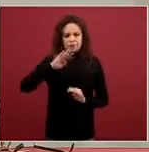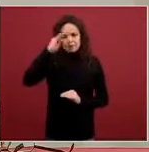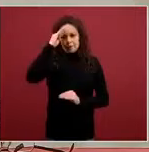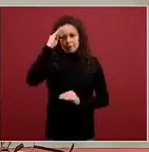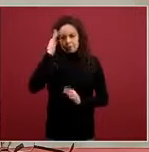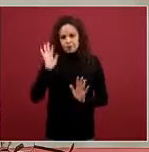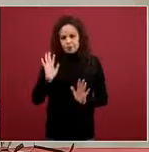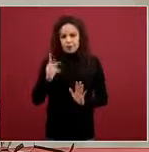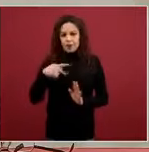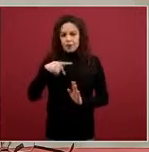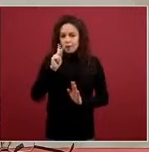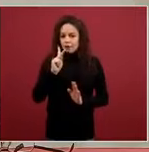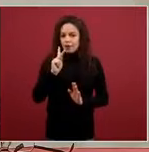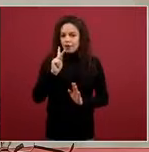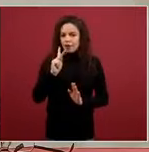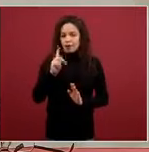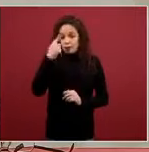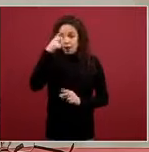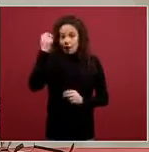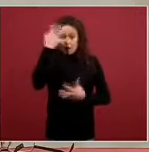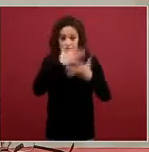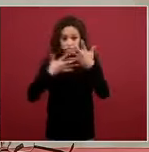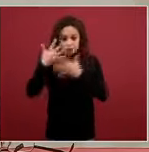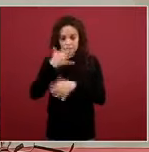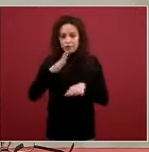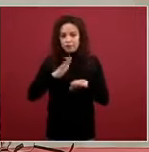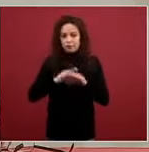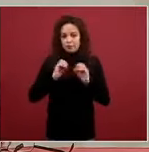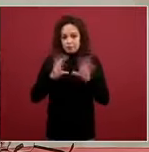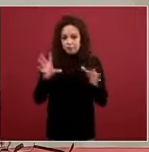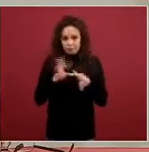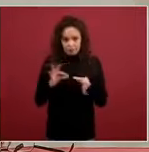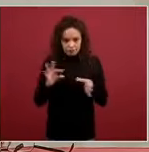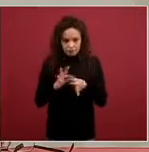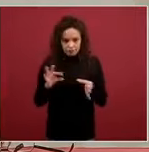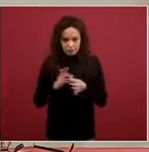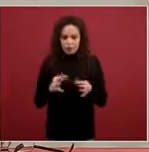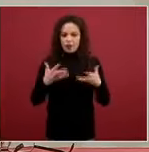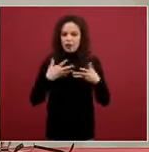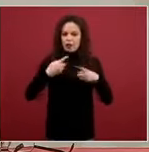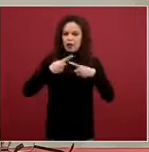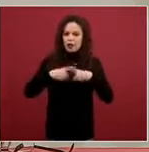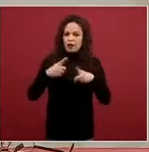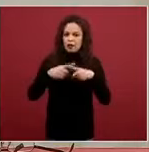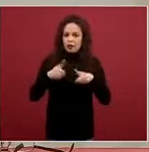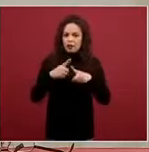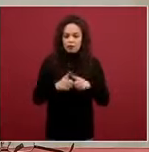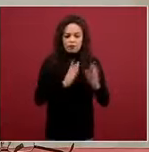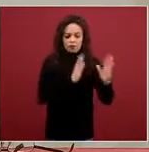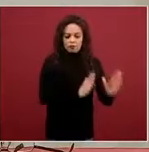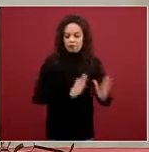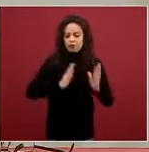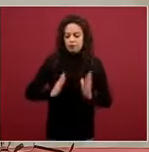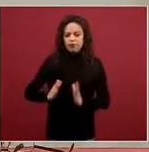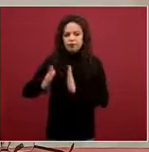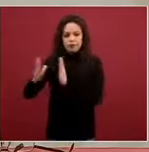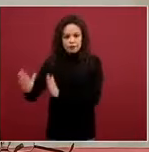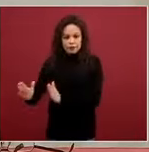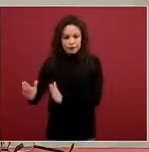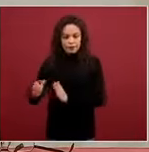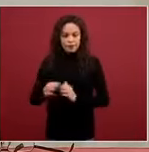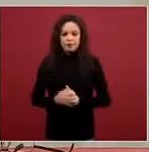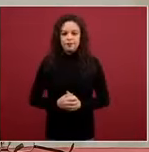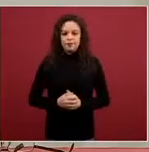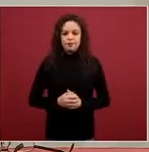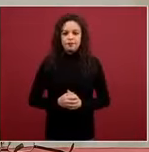no causar confusión, habíamos planteado las distintas etapas como escenarios, y recordarán que le llamábamos